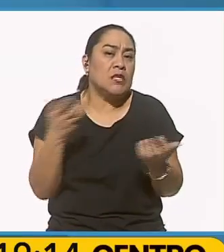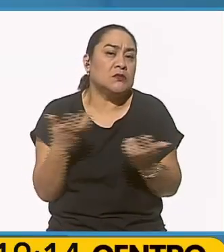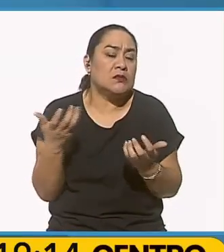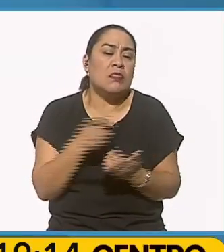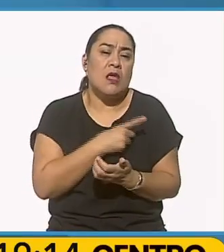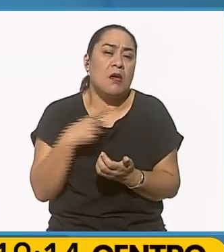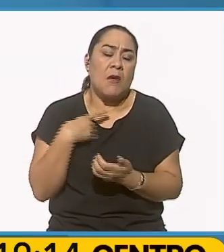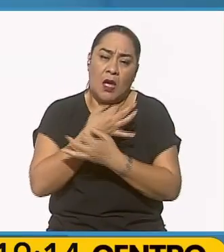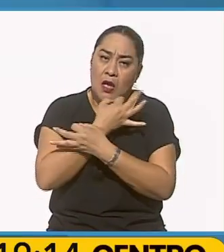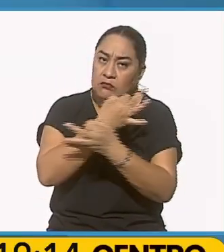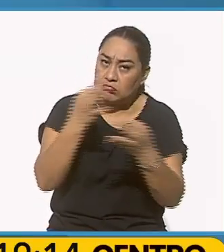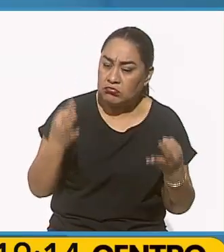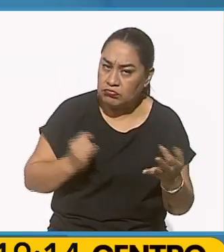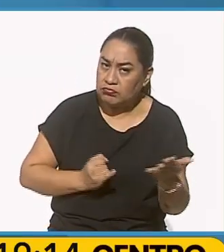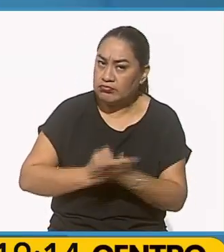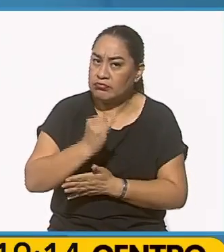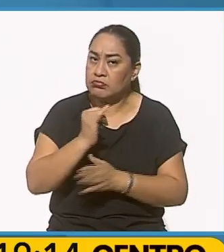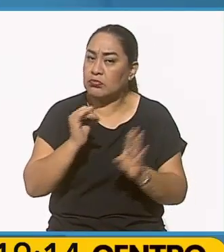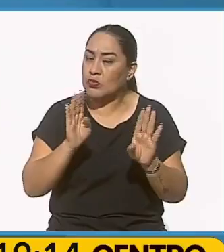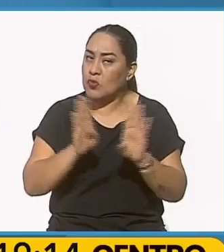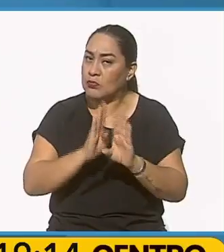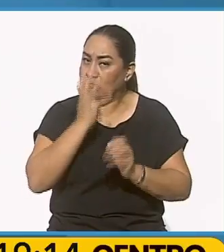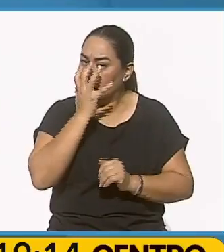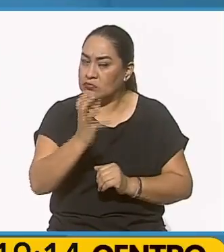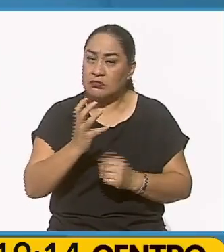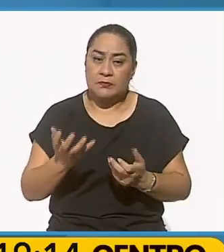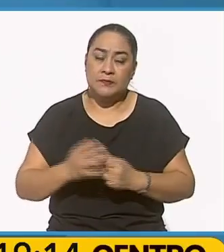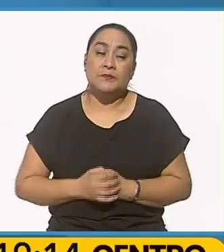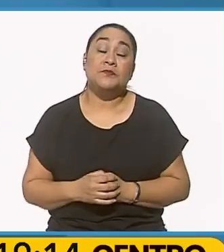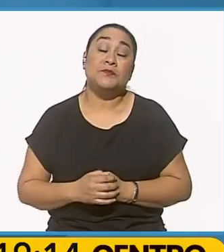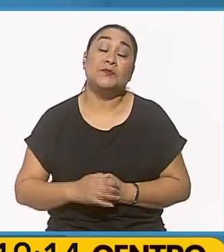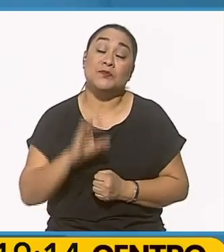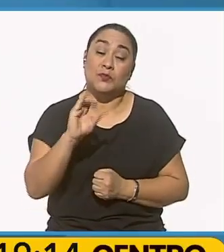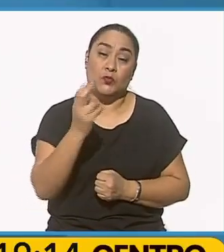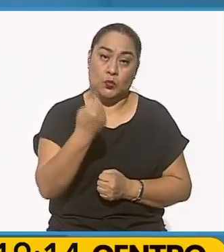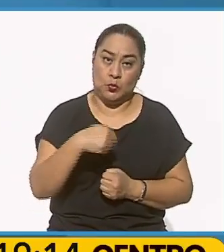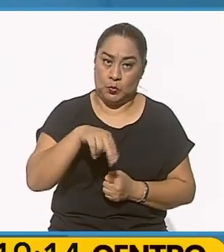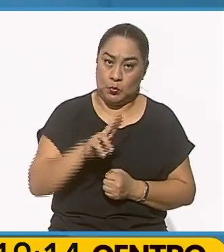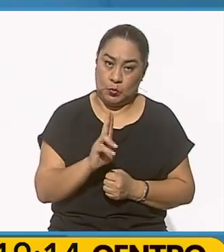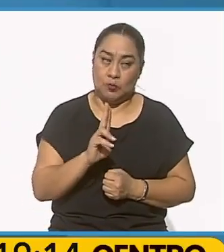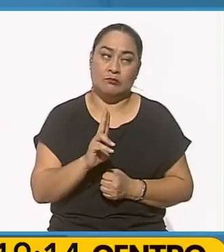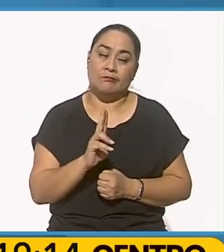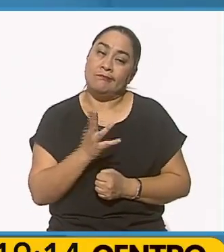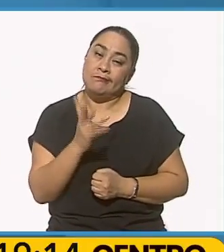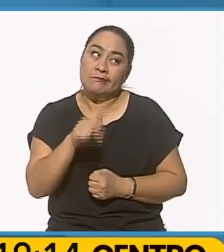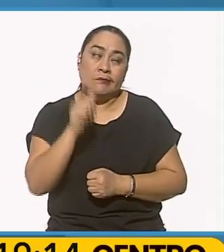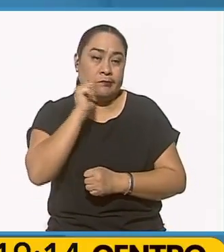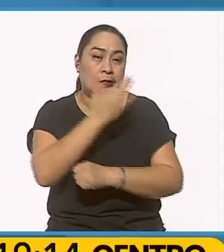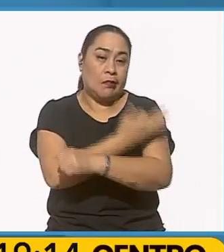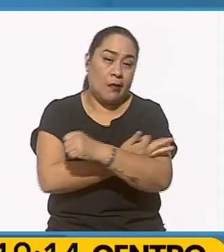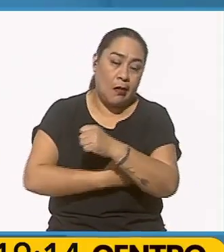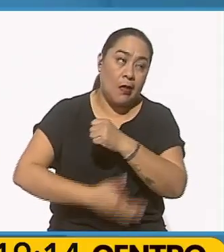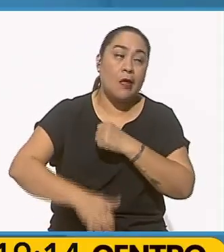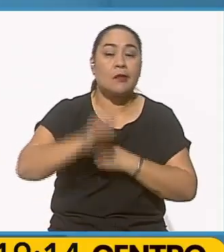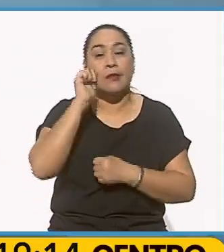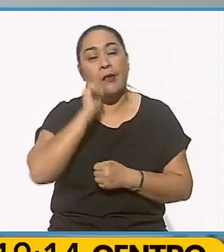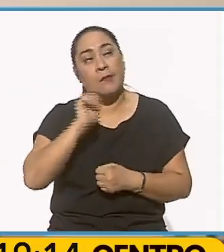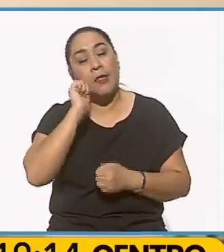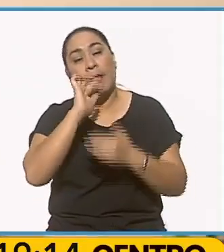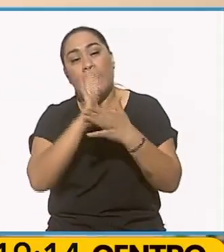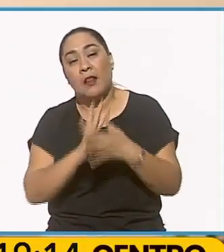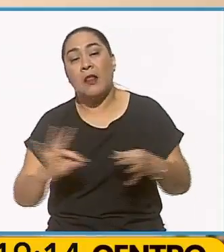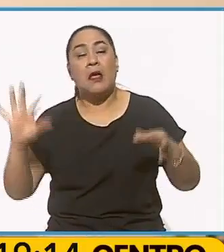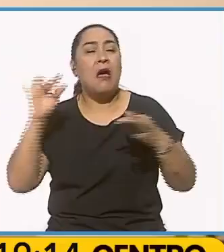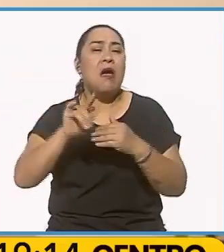oficial, formal que dé este organismo? Bueno, las Naciones Unidas están tarde, lamentablemente es algo que viene sucediendo ya